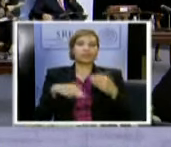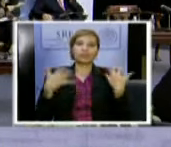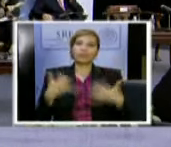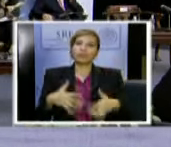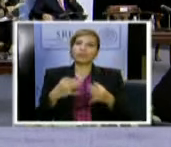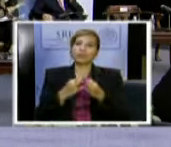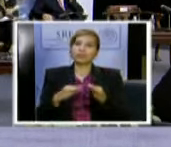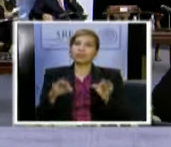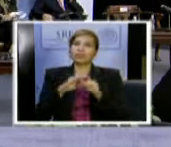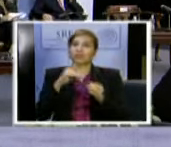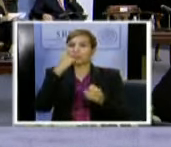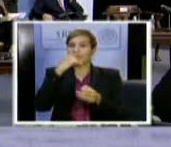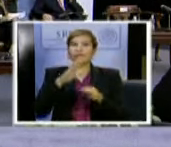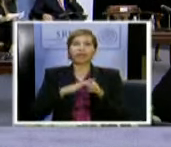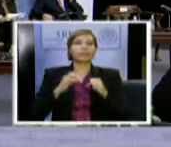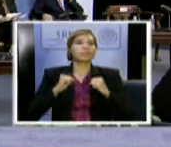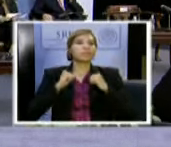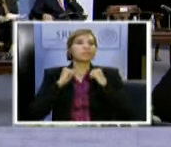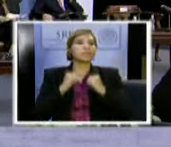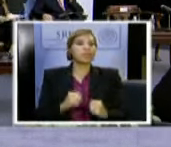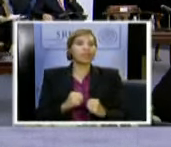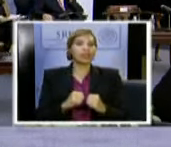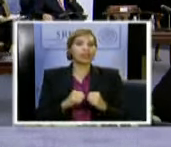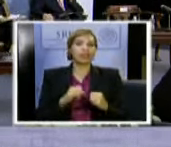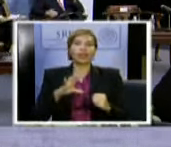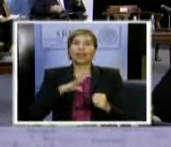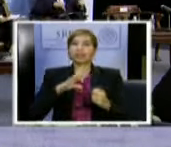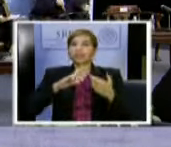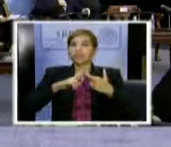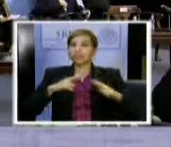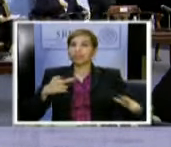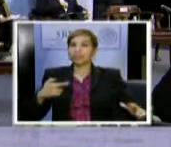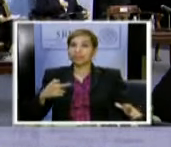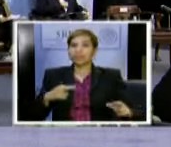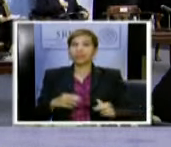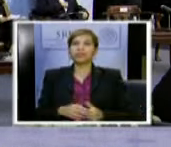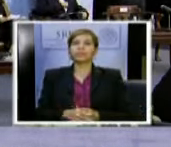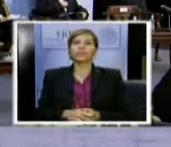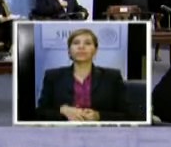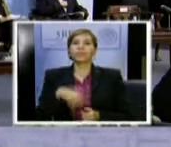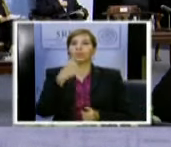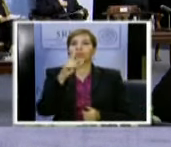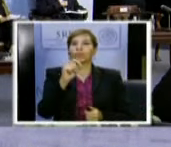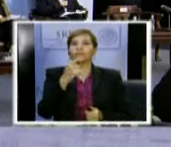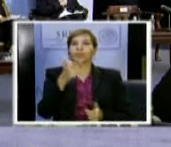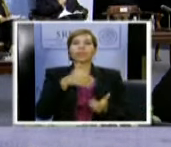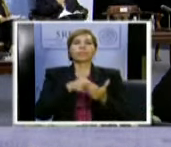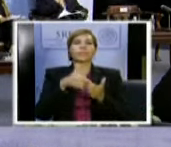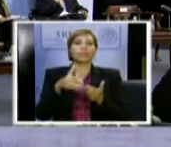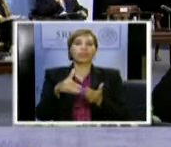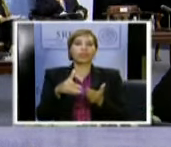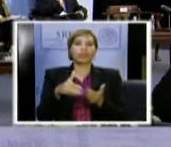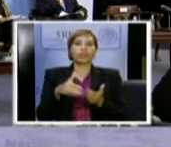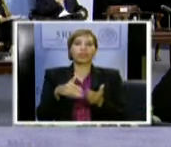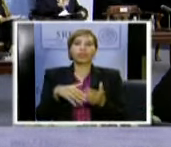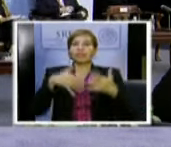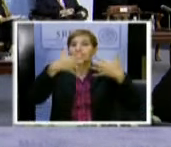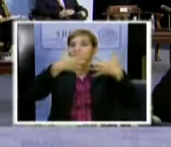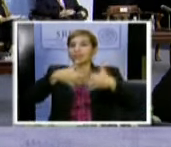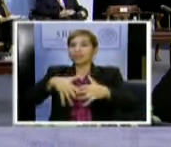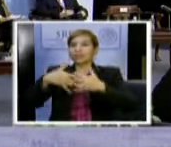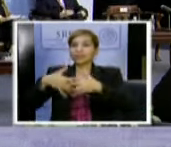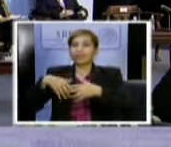con ese propósito para fortalecer esta relación. de 1.7 millones de